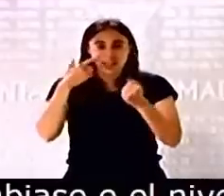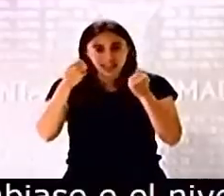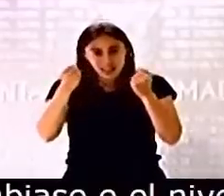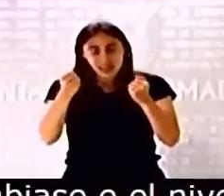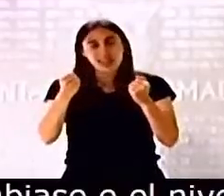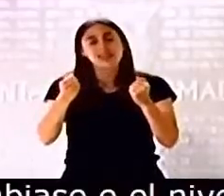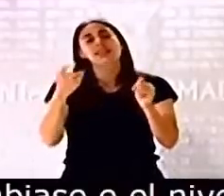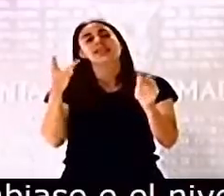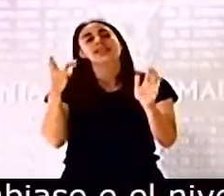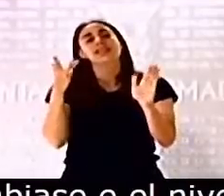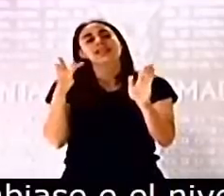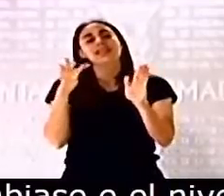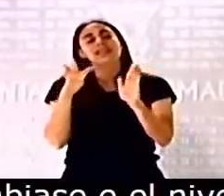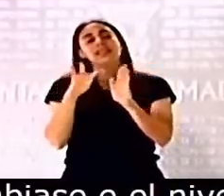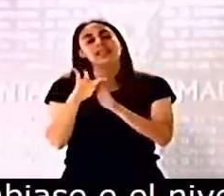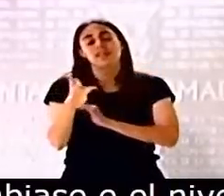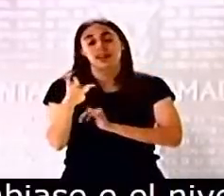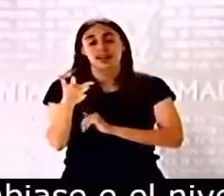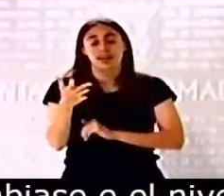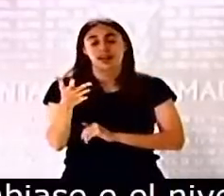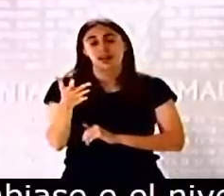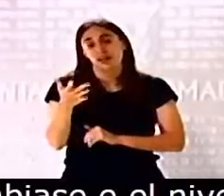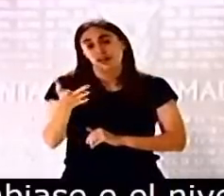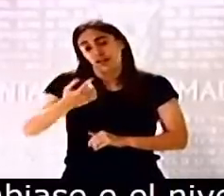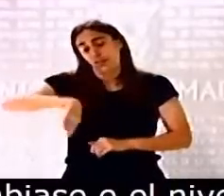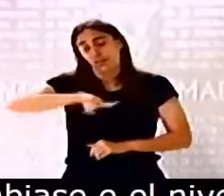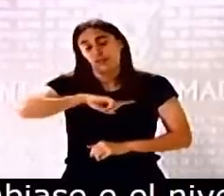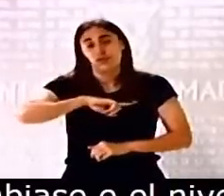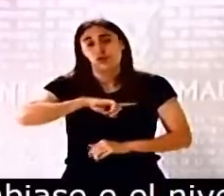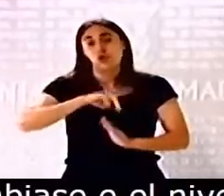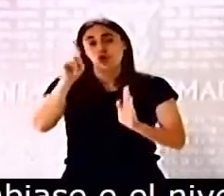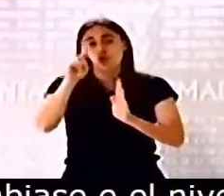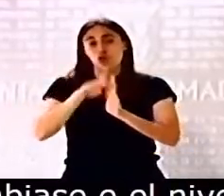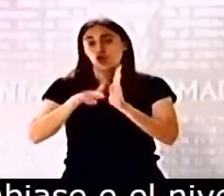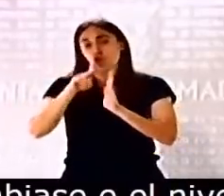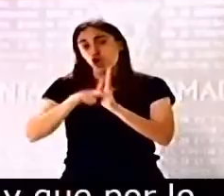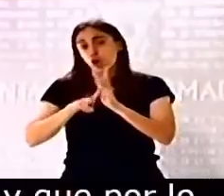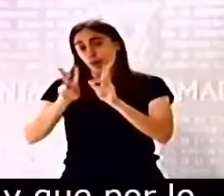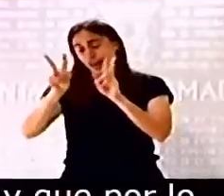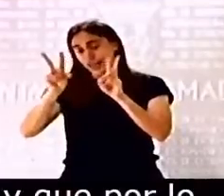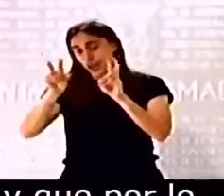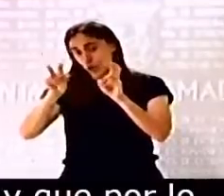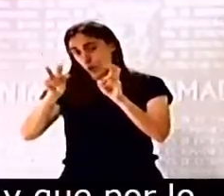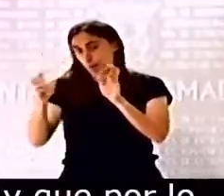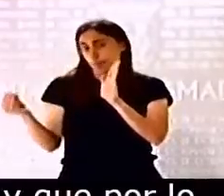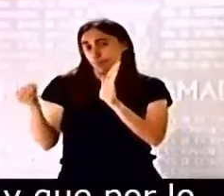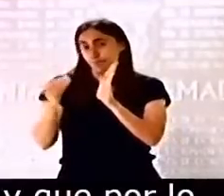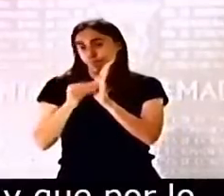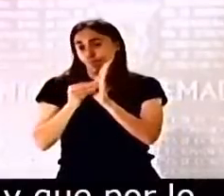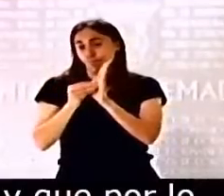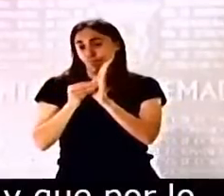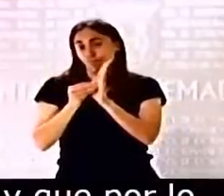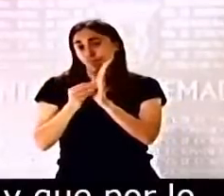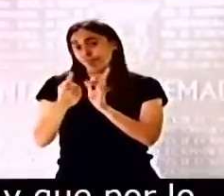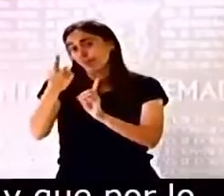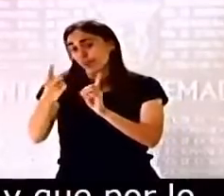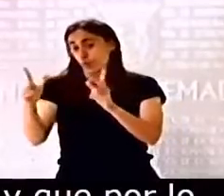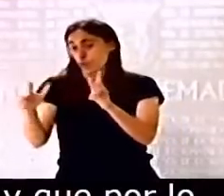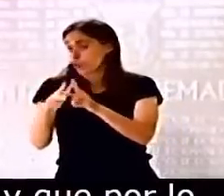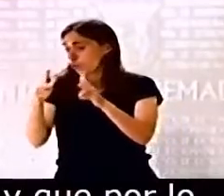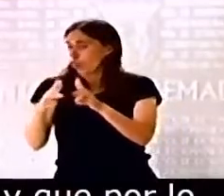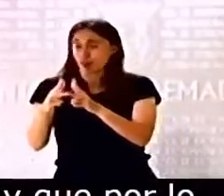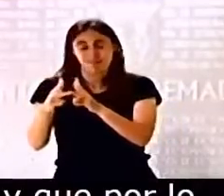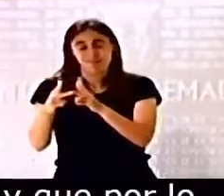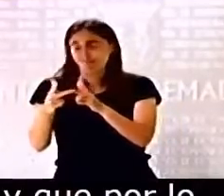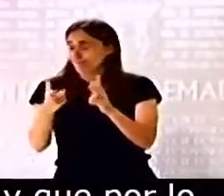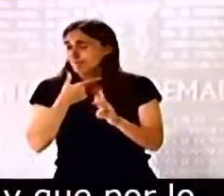tanto, tuviésemos que adoptar algunas medidas que no fuesen del agrado ni social ni desde